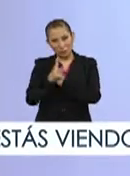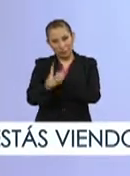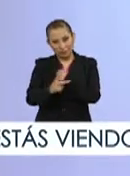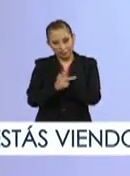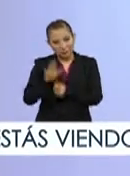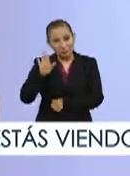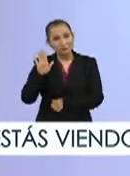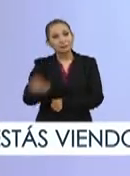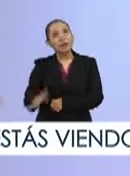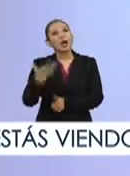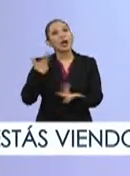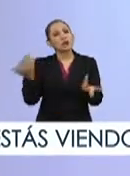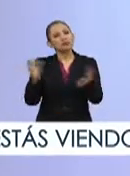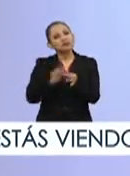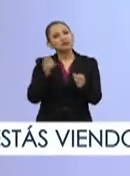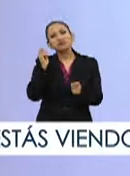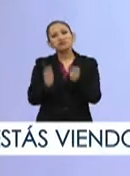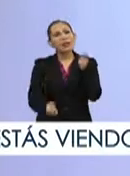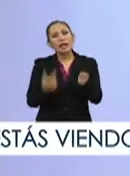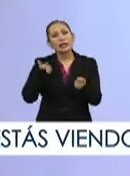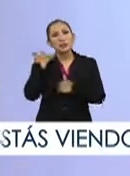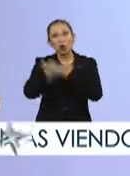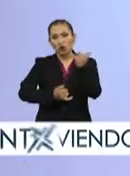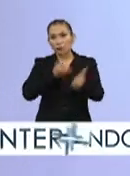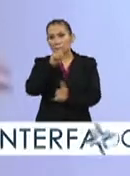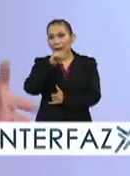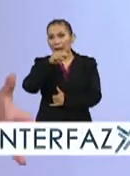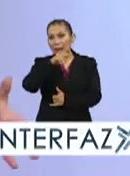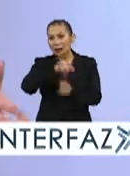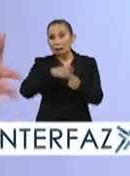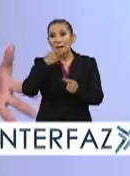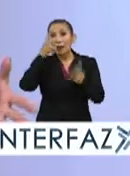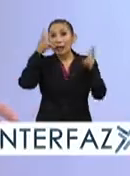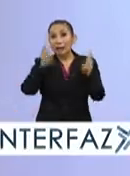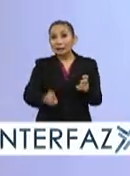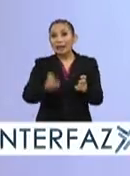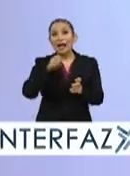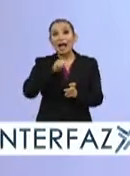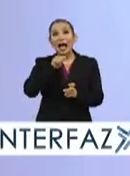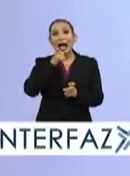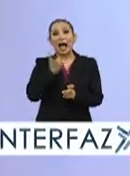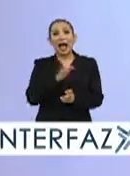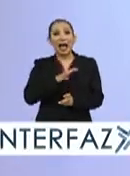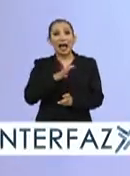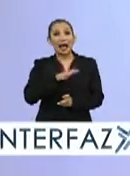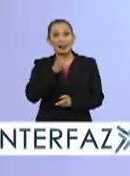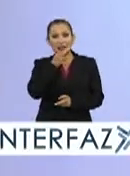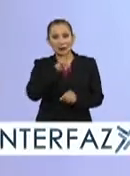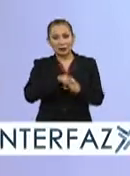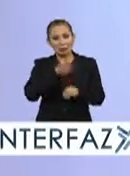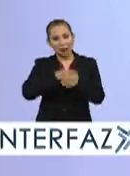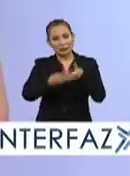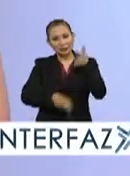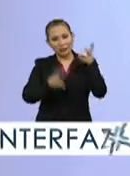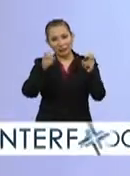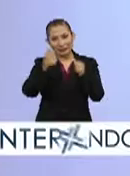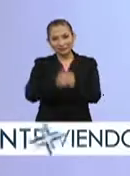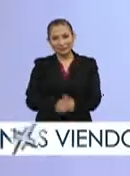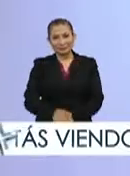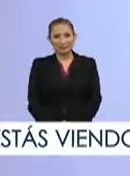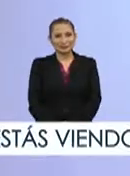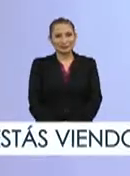Sao Paulo, los detalles sobre los Juegos Panamericanos, hablaremos sobre el AI Festival y mucho más, así que